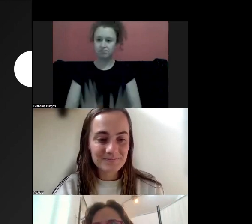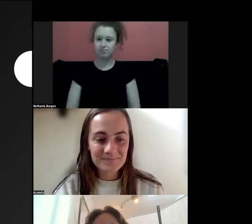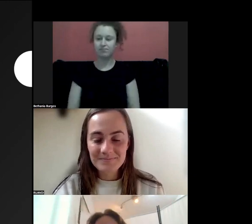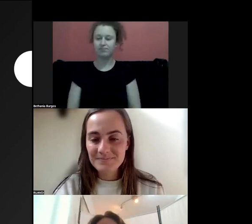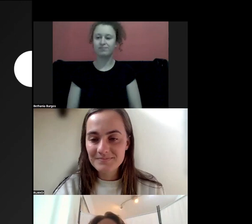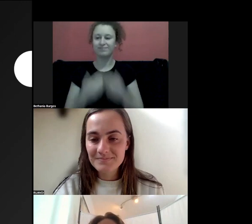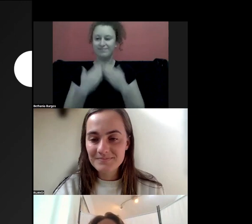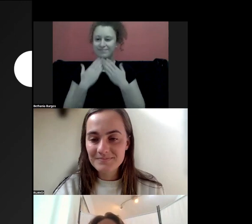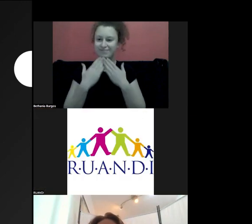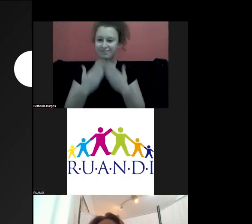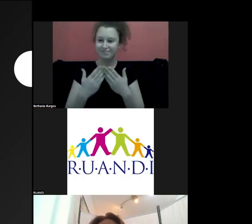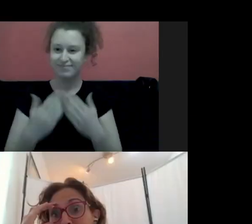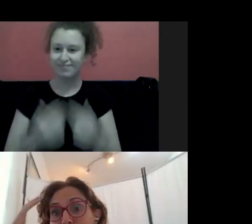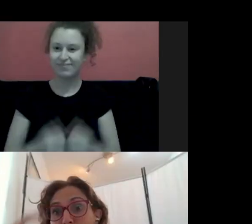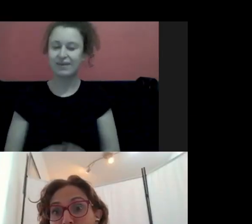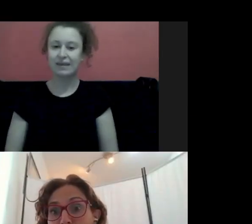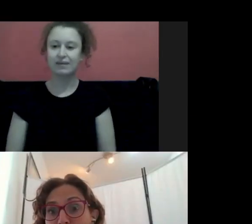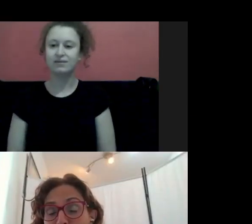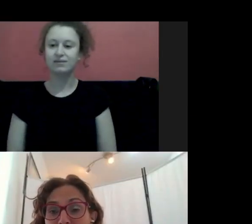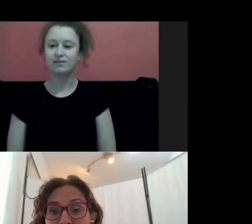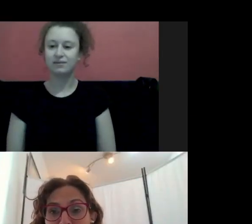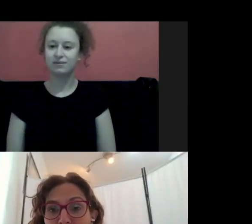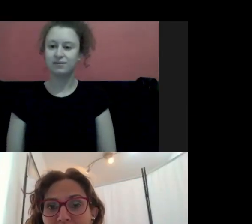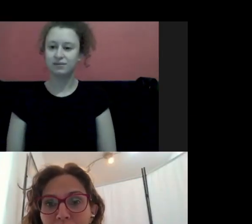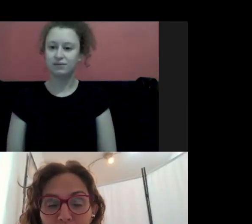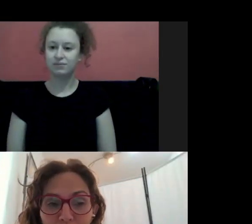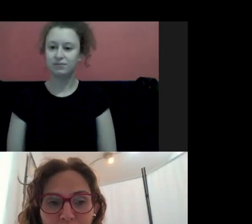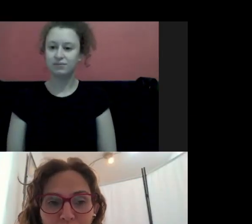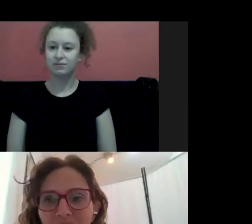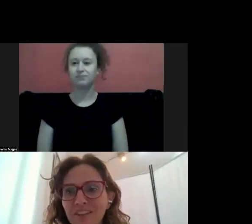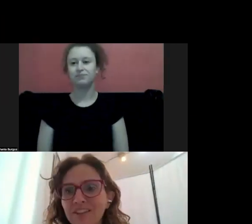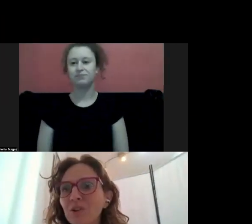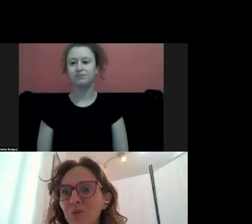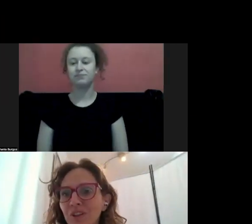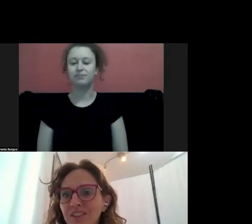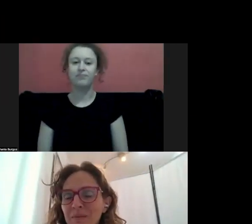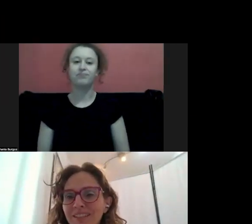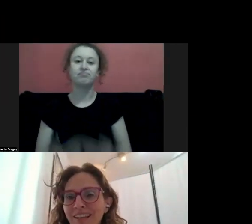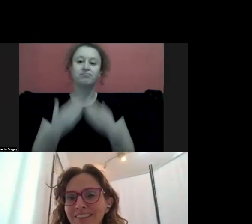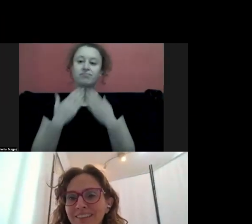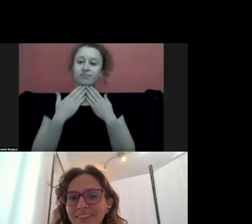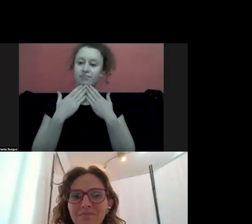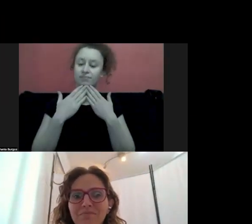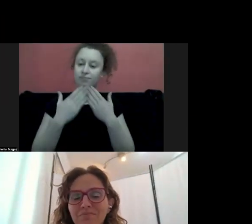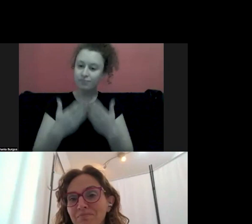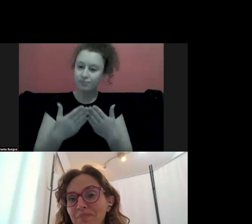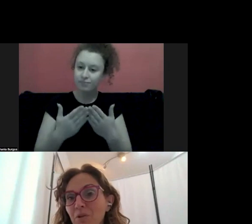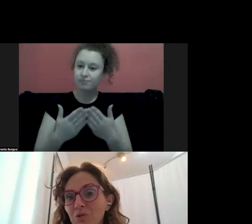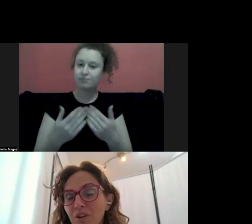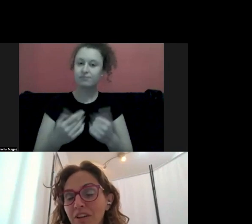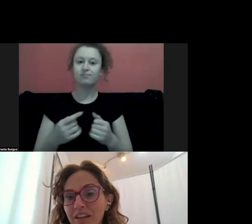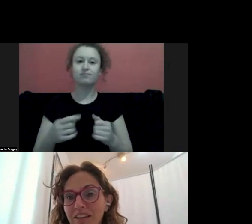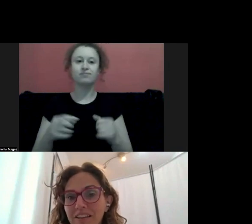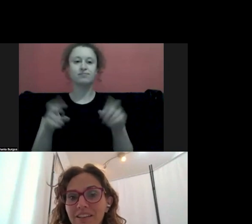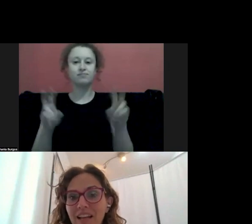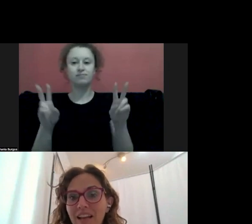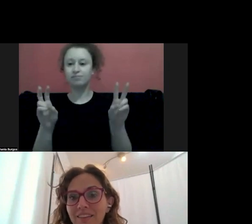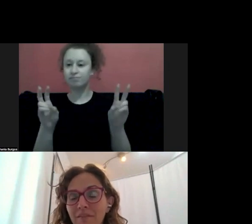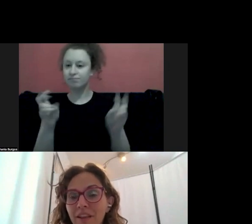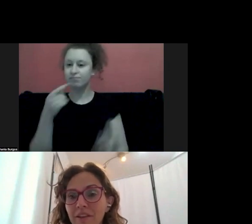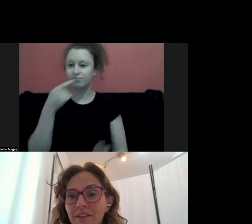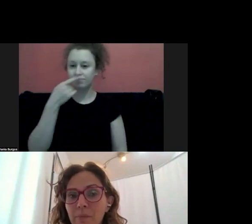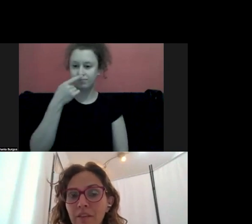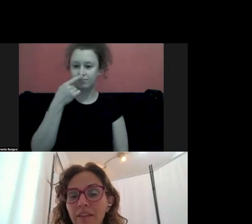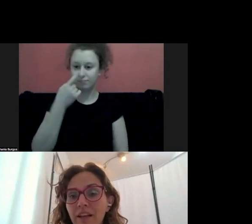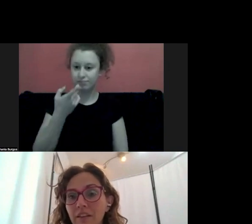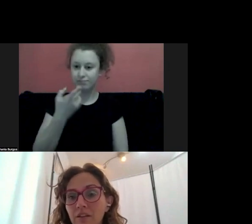gracias. Pues bueno, muchas gracias por interesaros por este tema tan maravilloso que es la